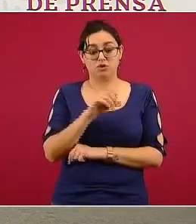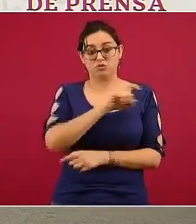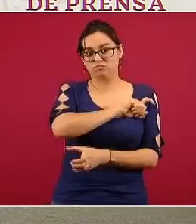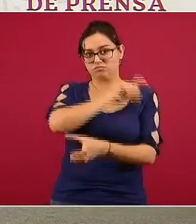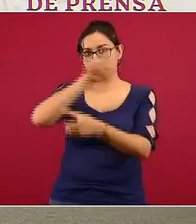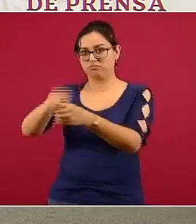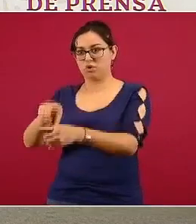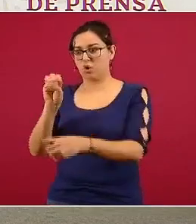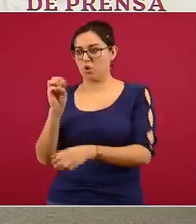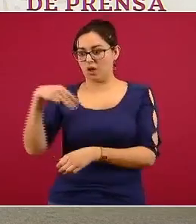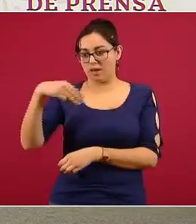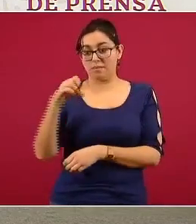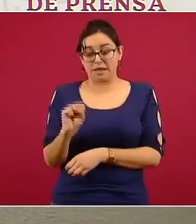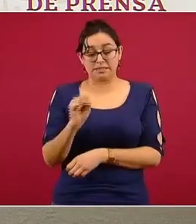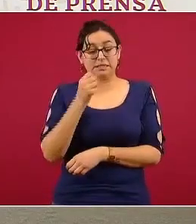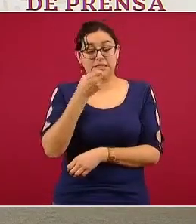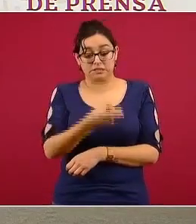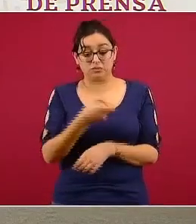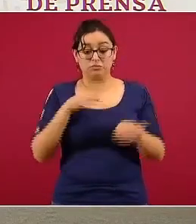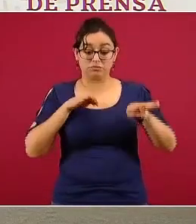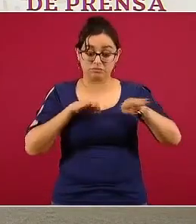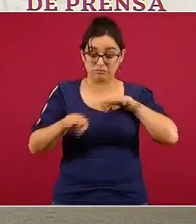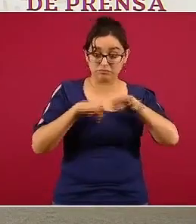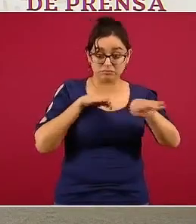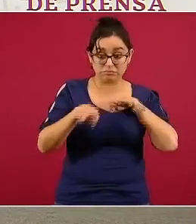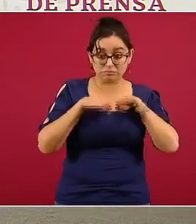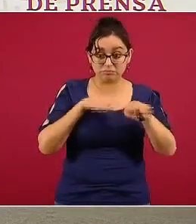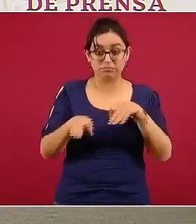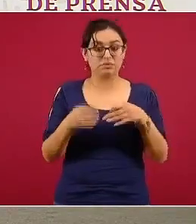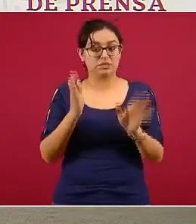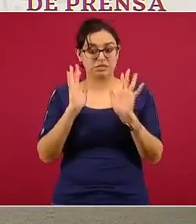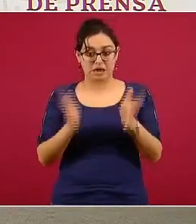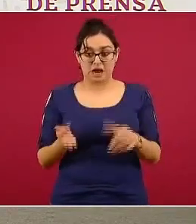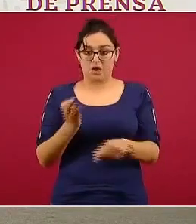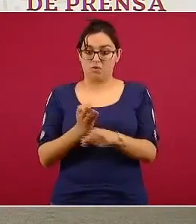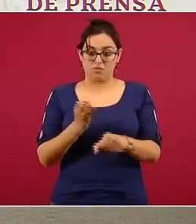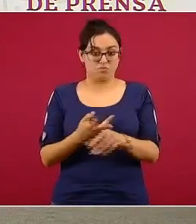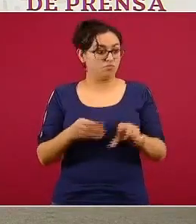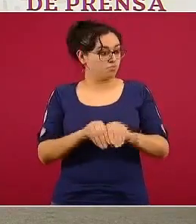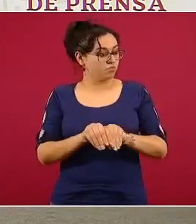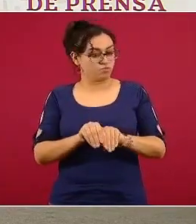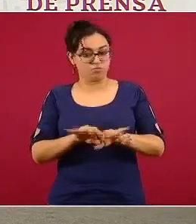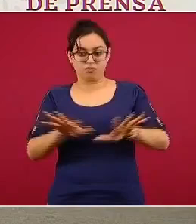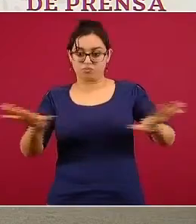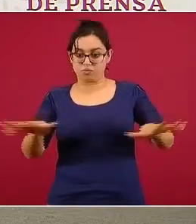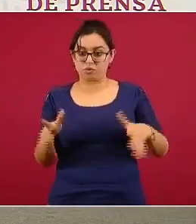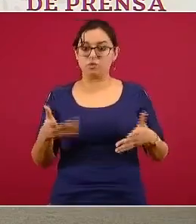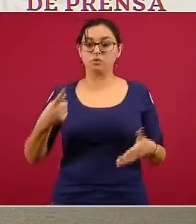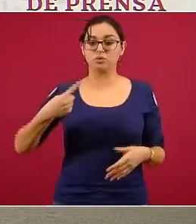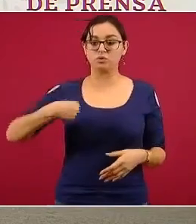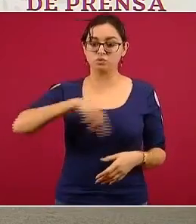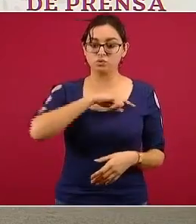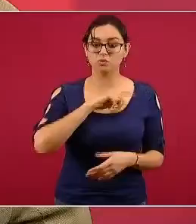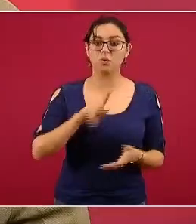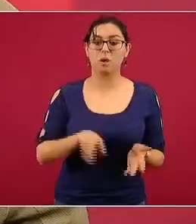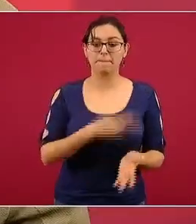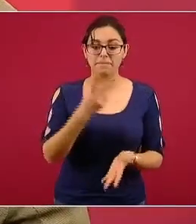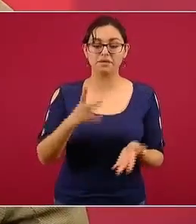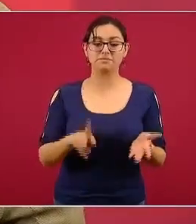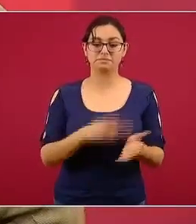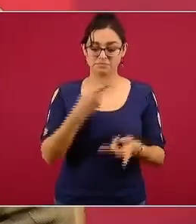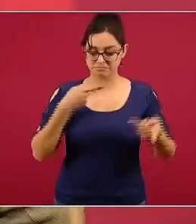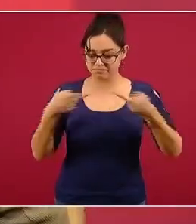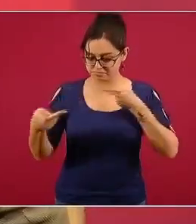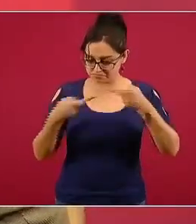lo que hemos dicho, y este es el trabajo final, público, pero que también es el que hemos estado utilizando para definir la política